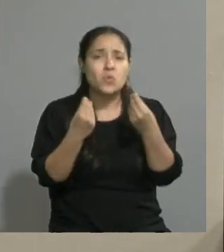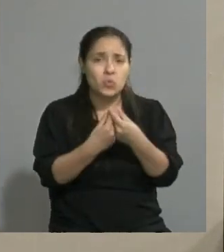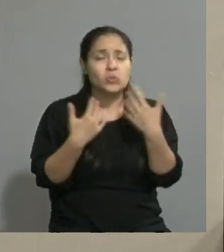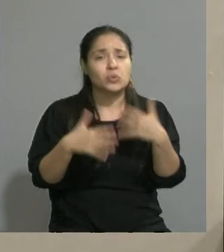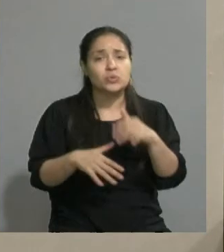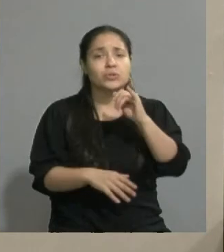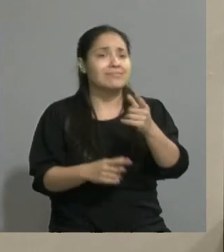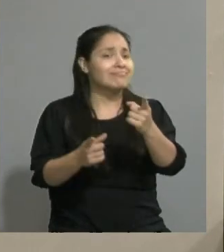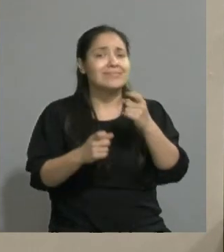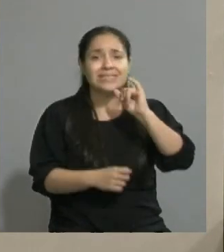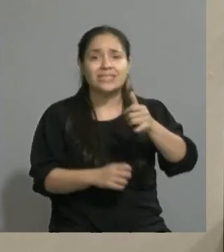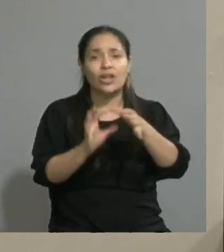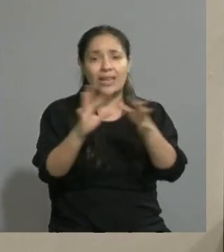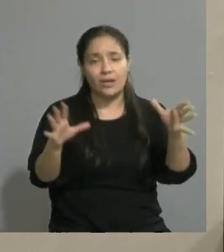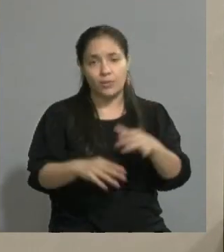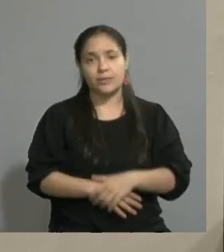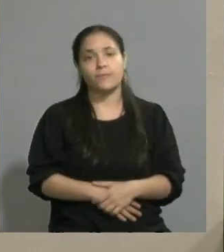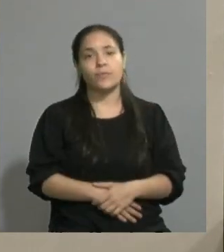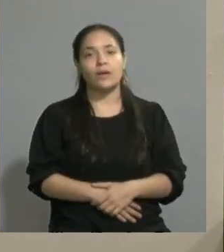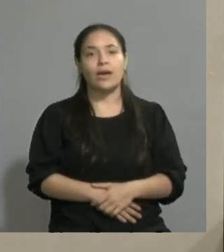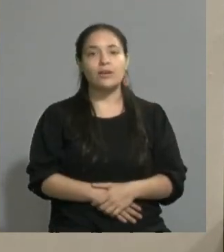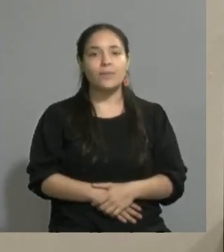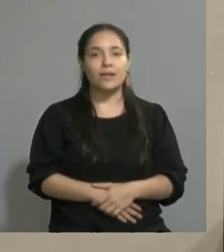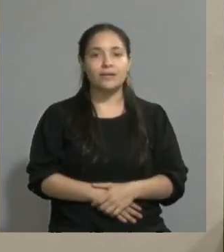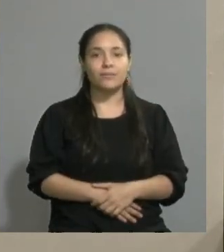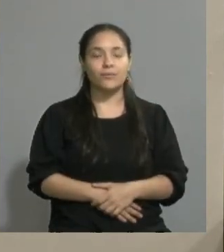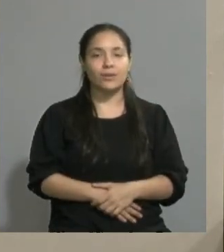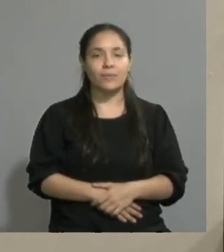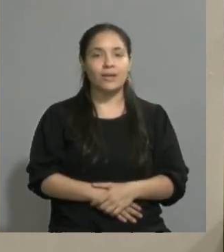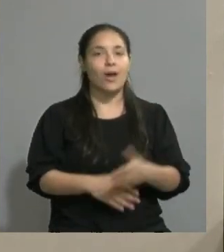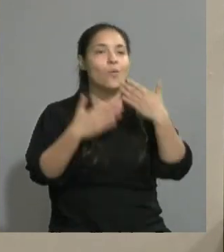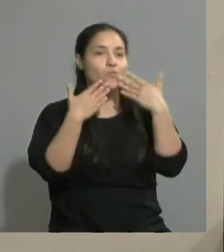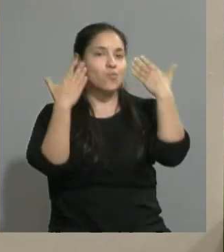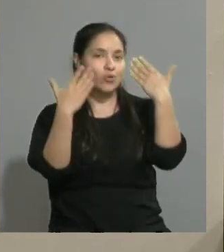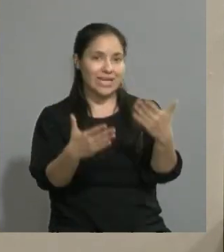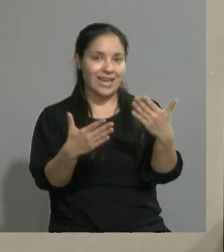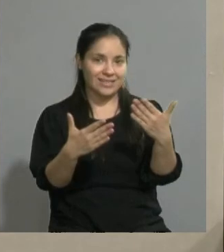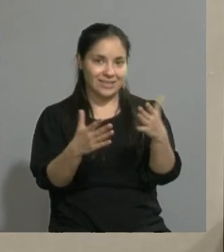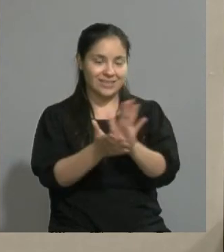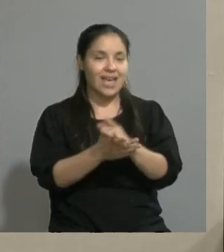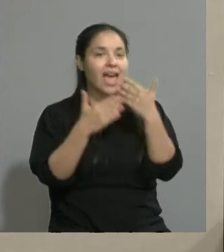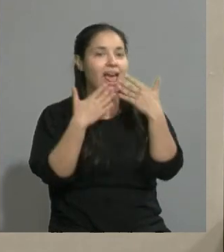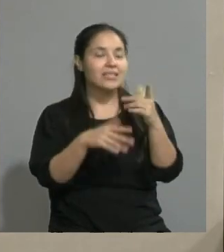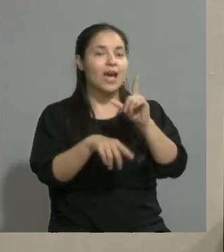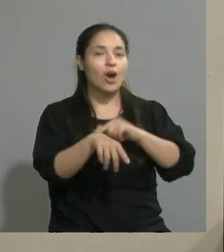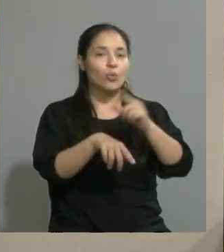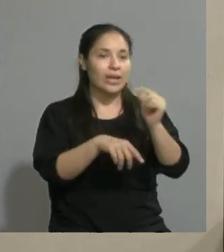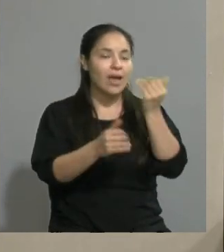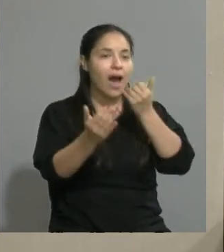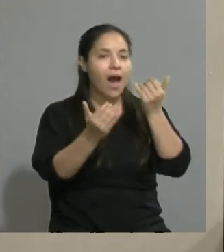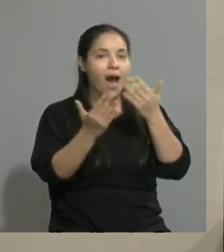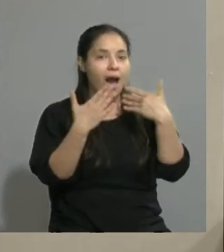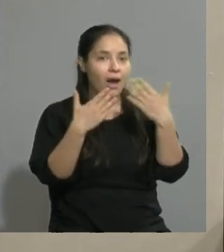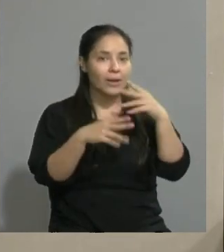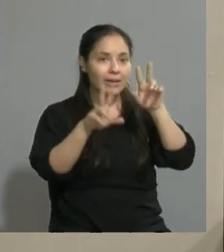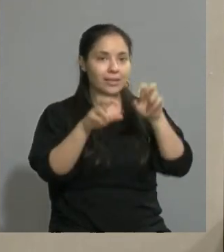misma situación, que merecen la libertad. Sin duda. Oscar, muchísimas gracias por este ratito con nosotros. Queríamos hablar con usted